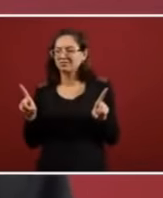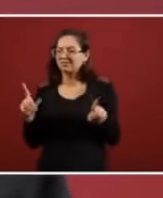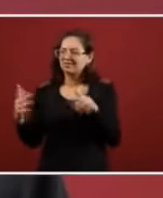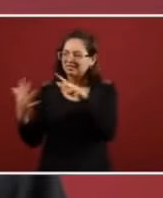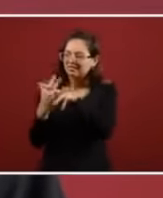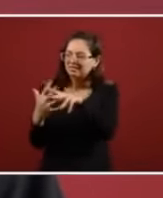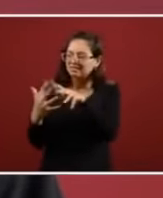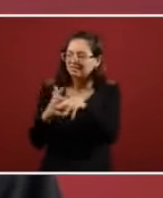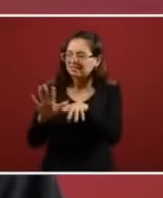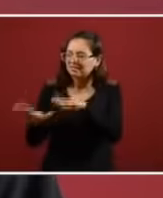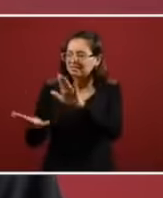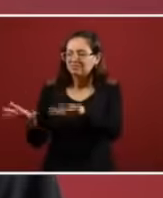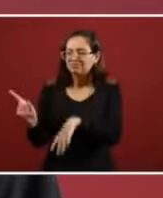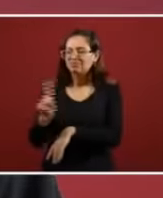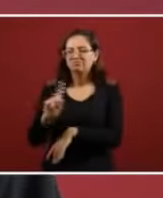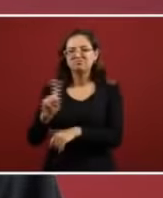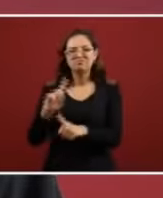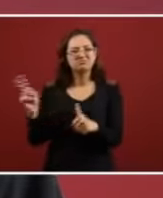vida